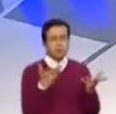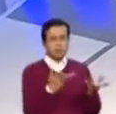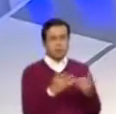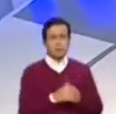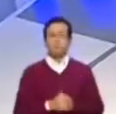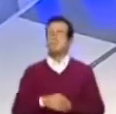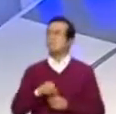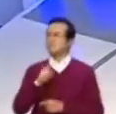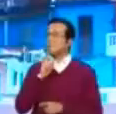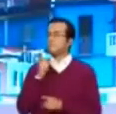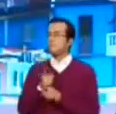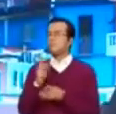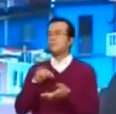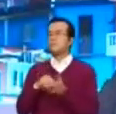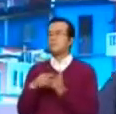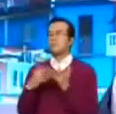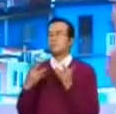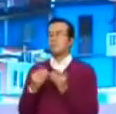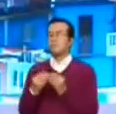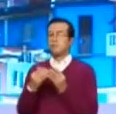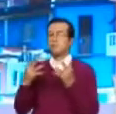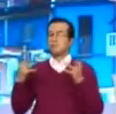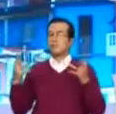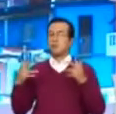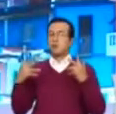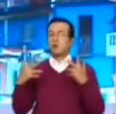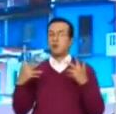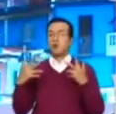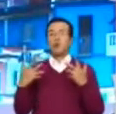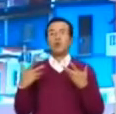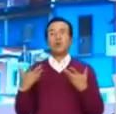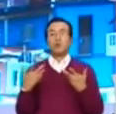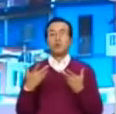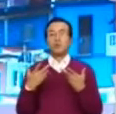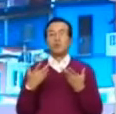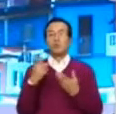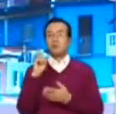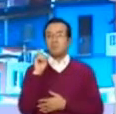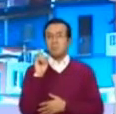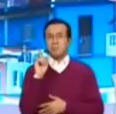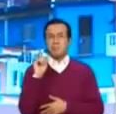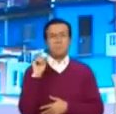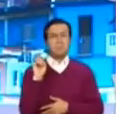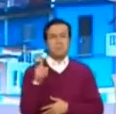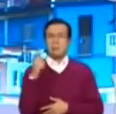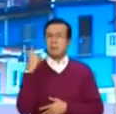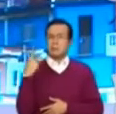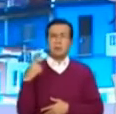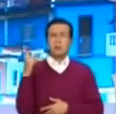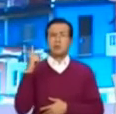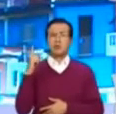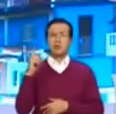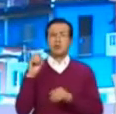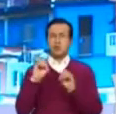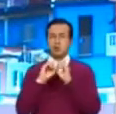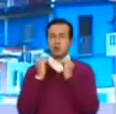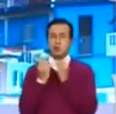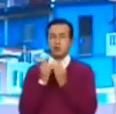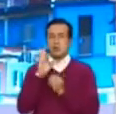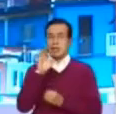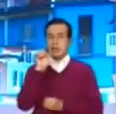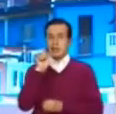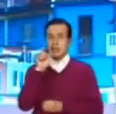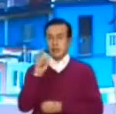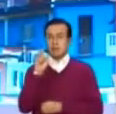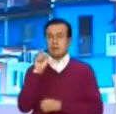doctor. Exactamente, quiere decir que la magnitud, porque estamos hablando de cifras de miles de millones, de hecho la organización Tax Justice Network,